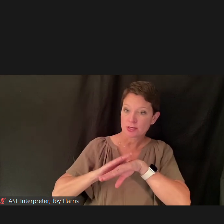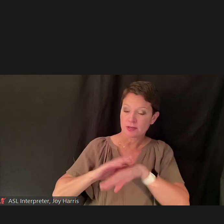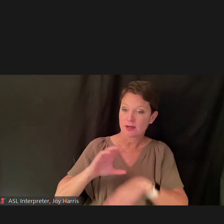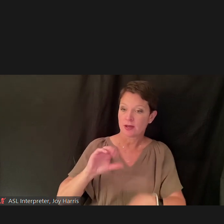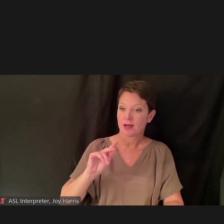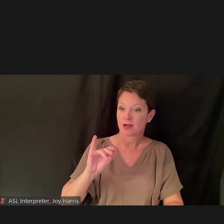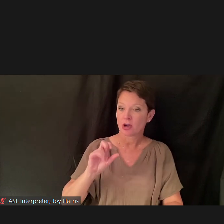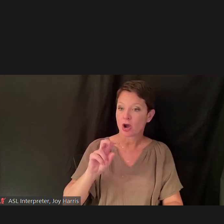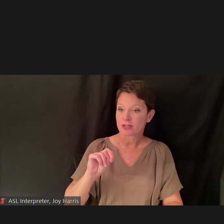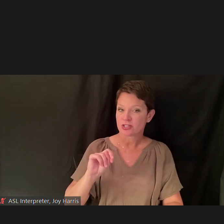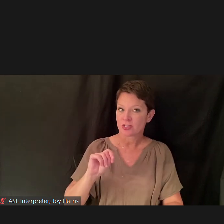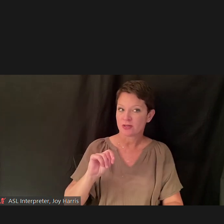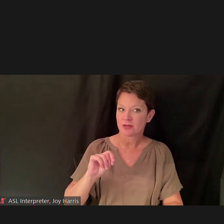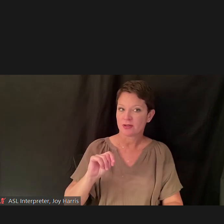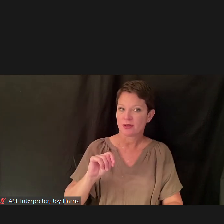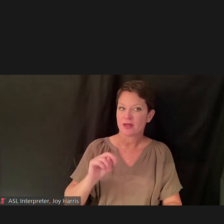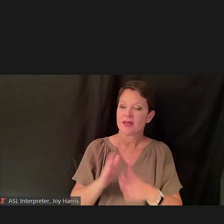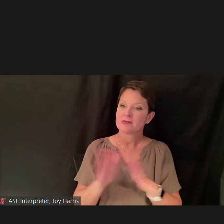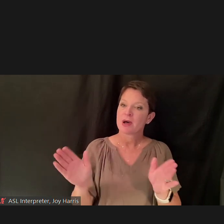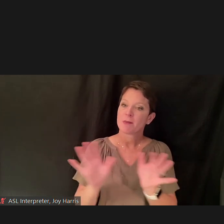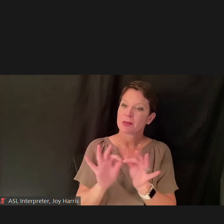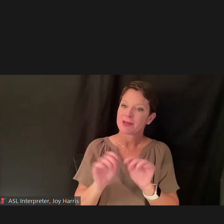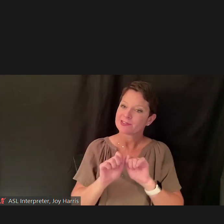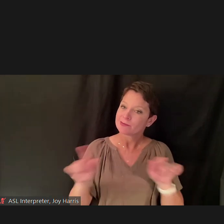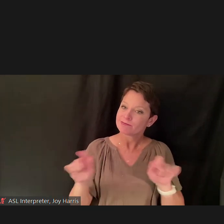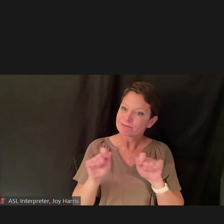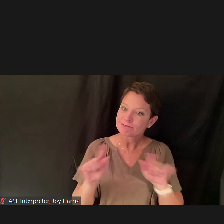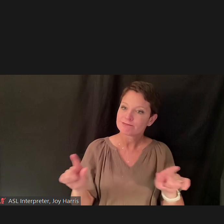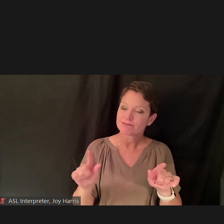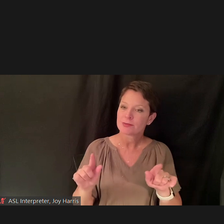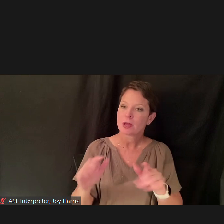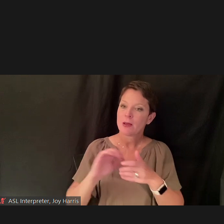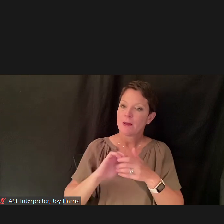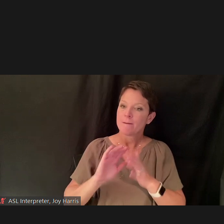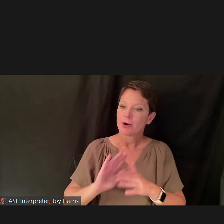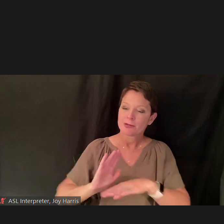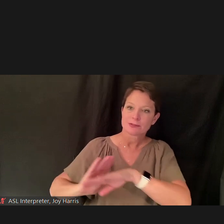Primero tenemos una alerta de calor y esta se activa